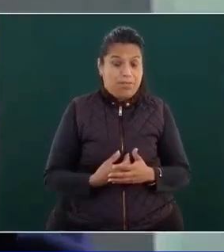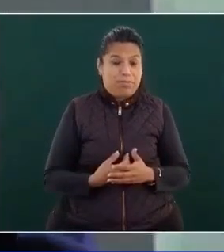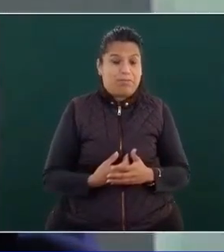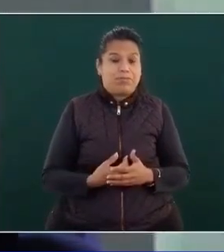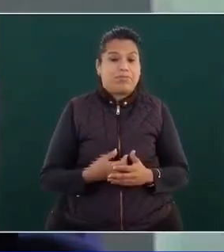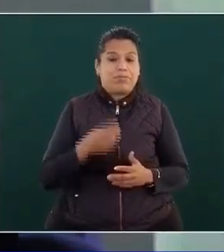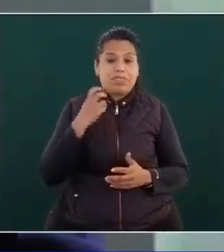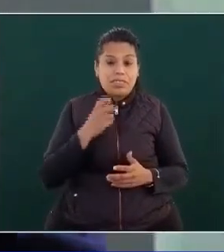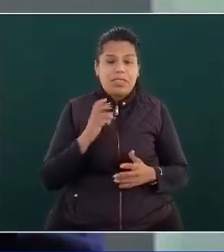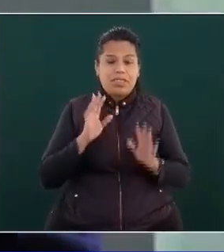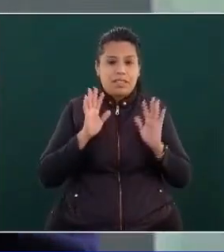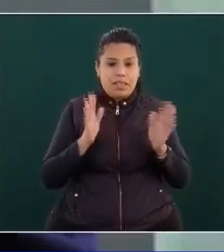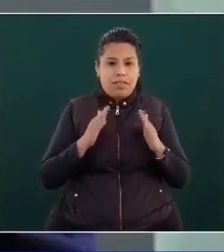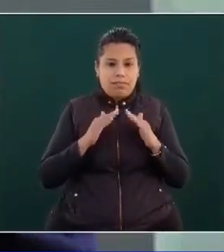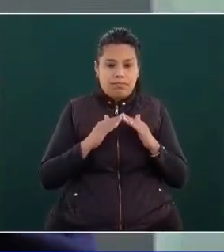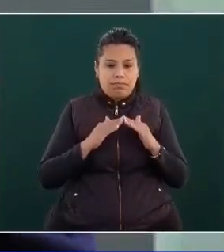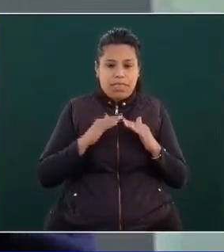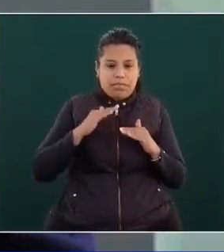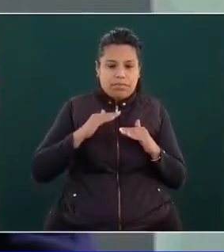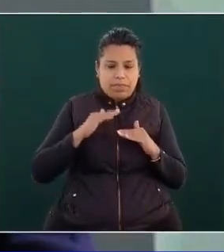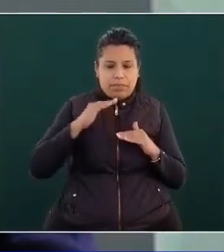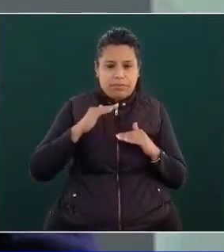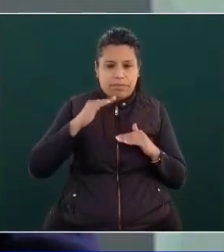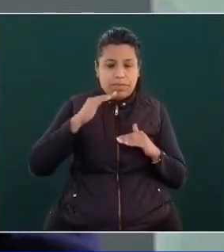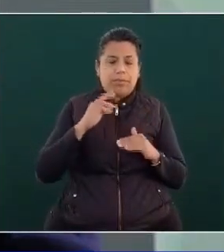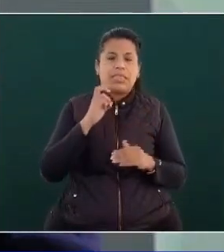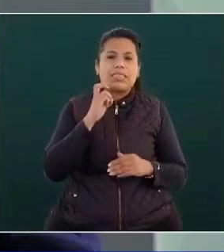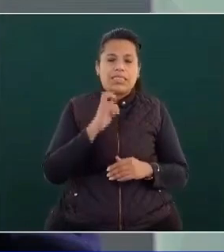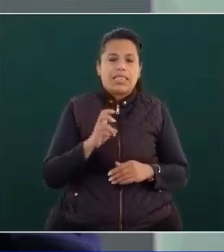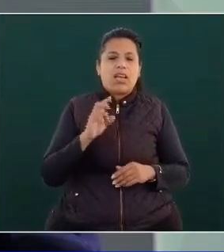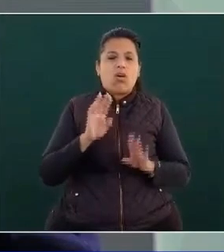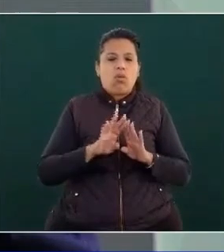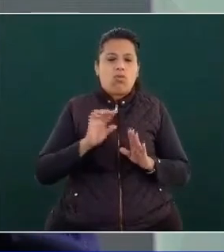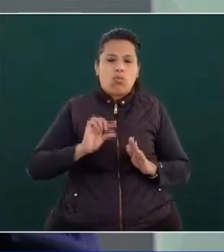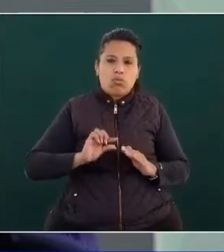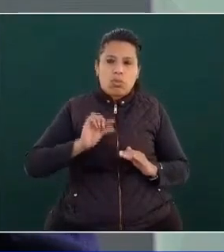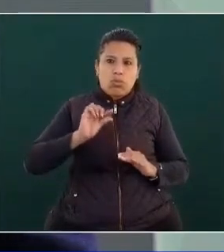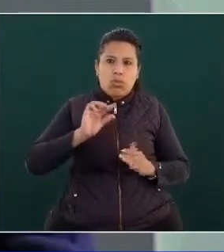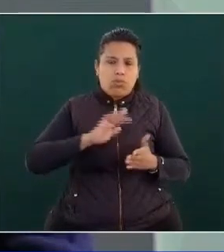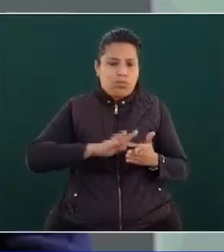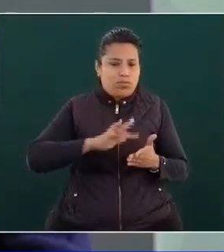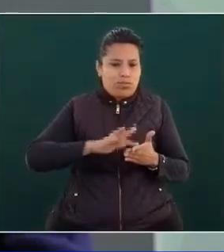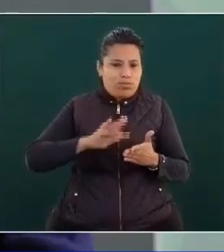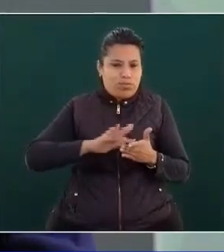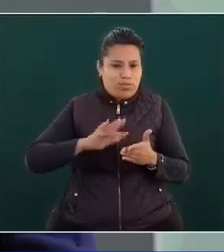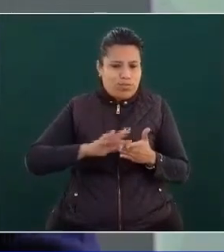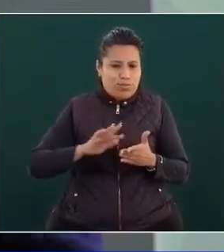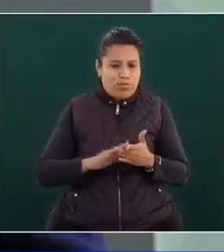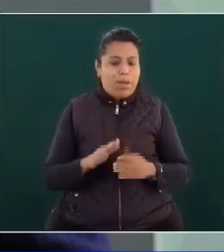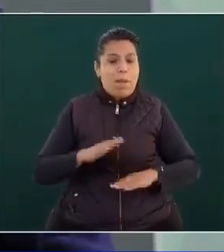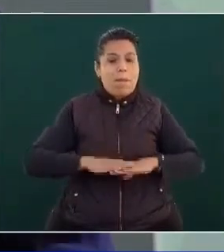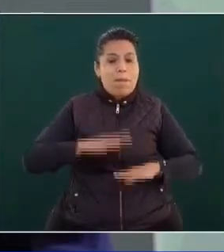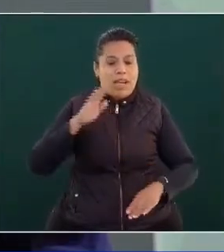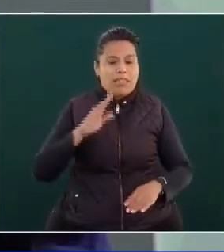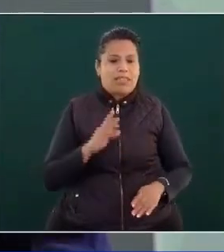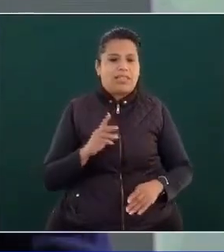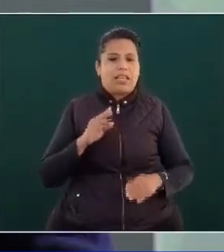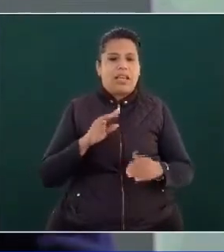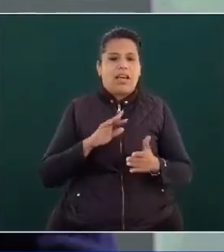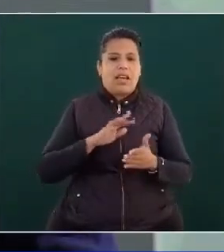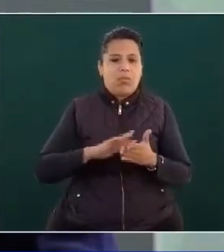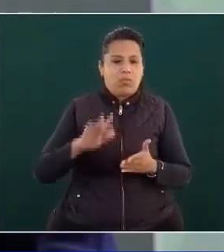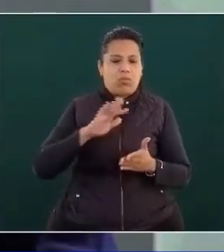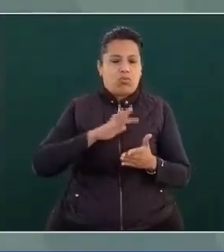se han incrementado las remesas. Entre más se ha necesitado, más apoyo